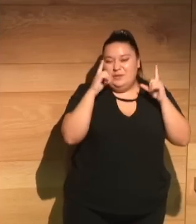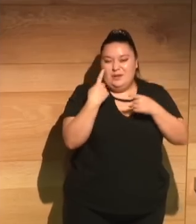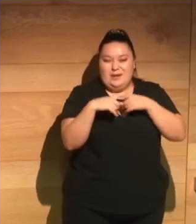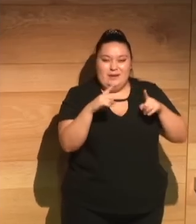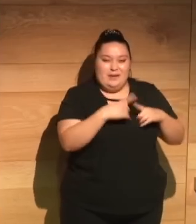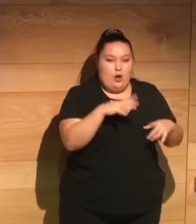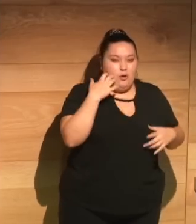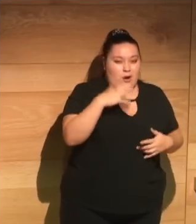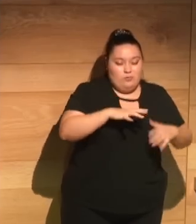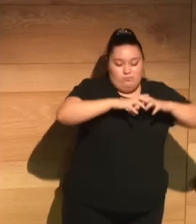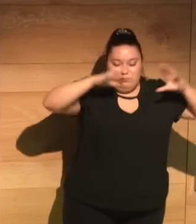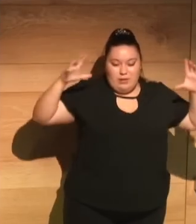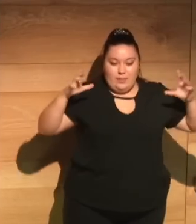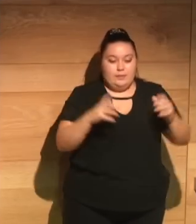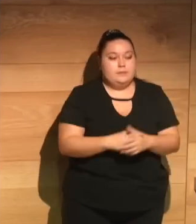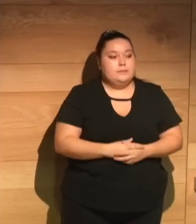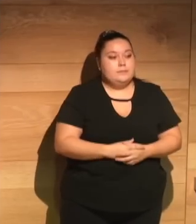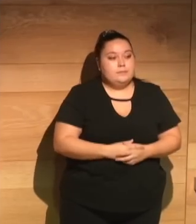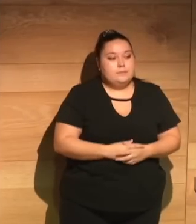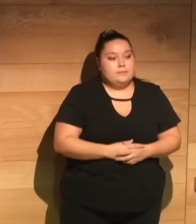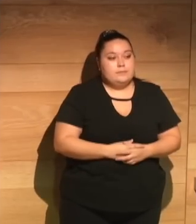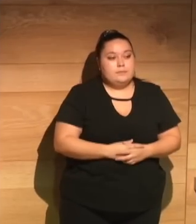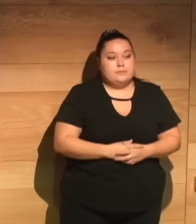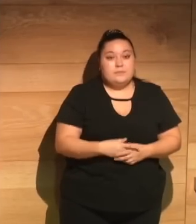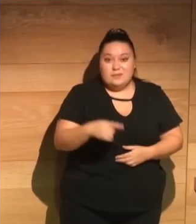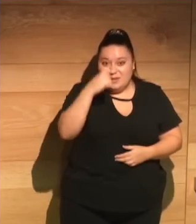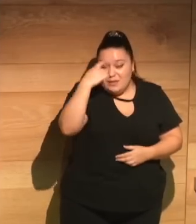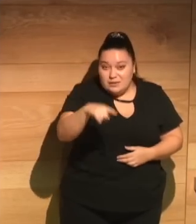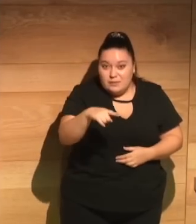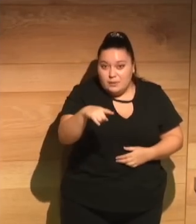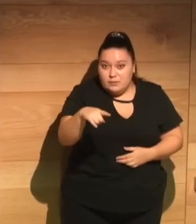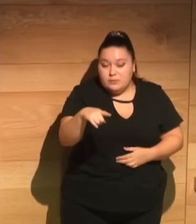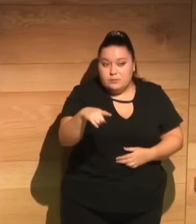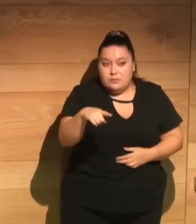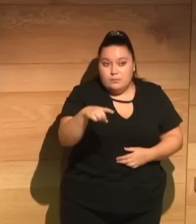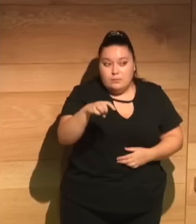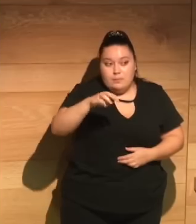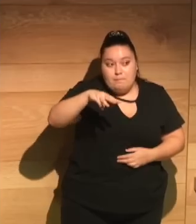que en realidad no están ahí y que va a sustituir el CGI, que sepas que todo esto ya lo hacía